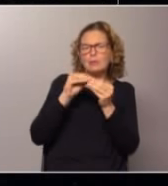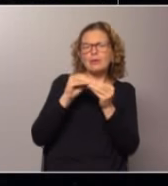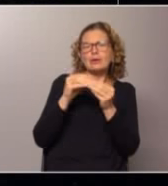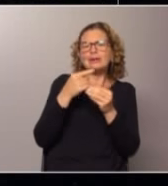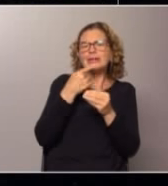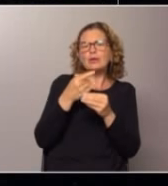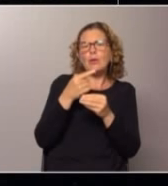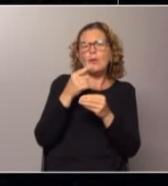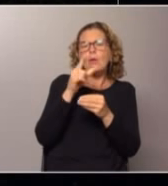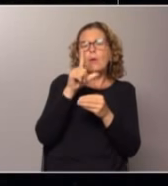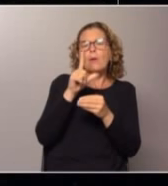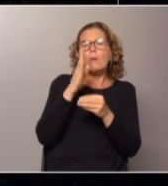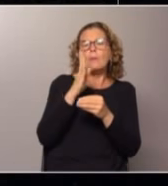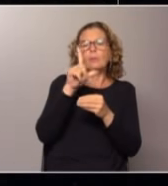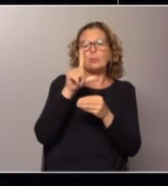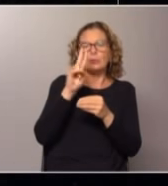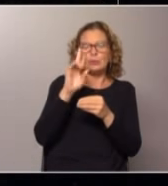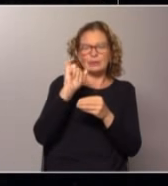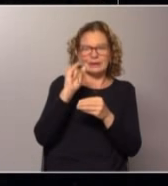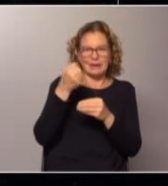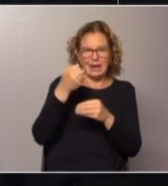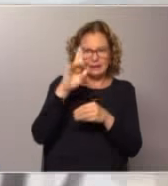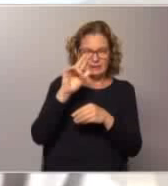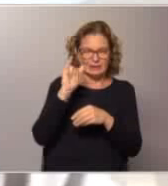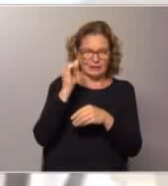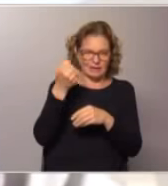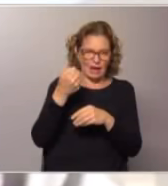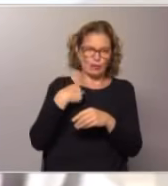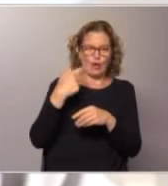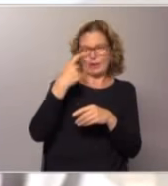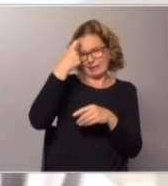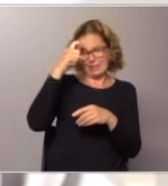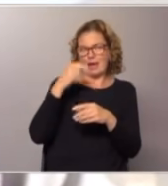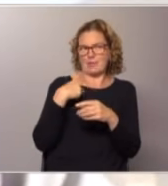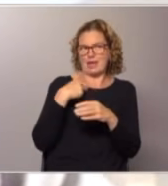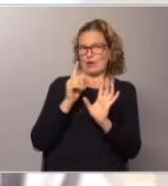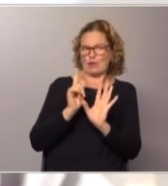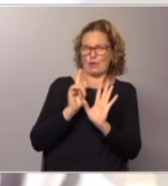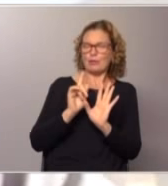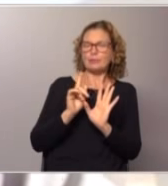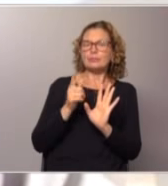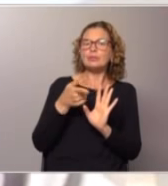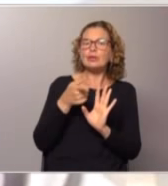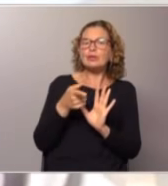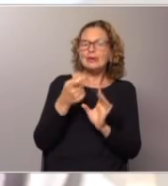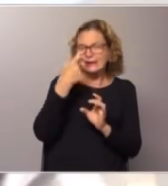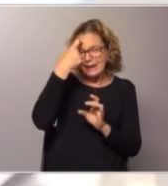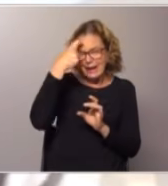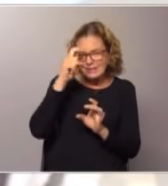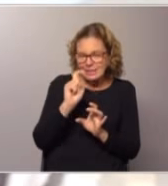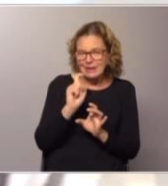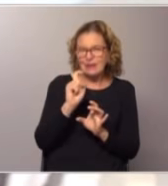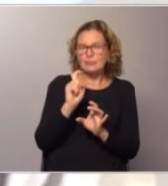arkía que no es original mío por cierto la pluri aquí a es la idea de que